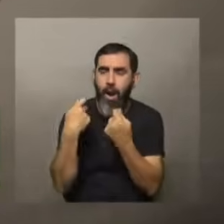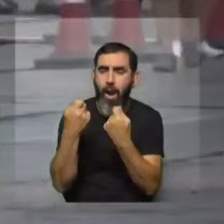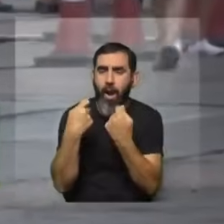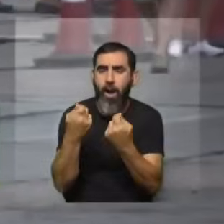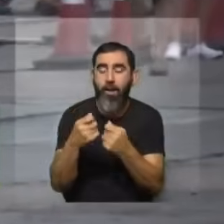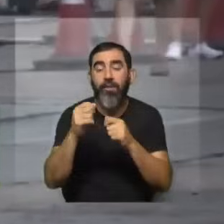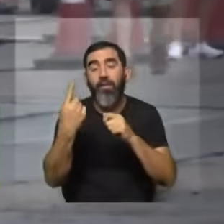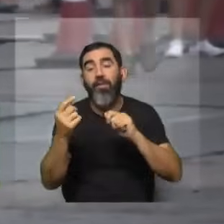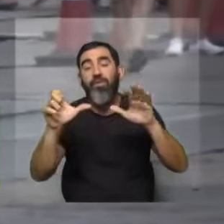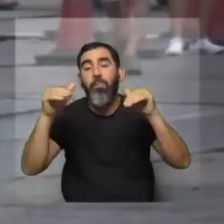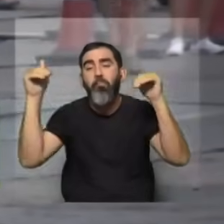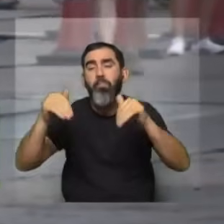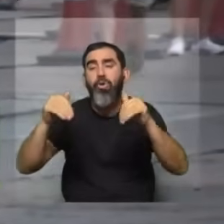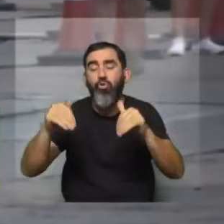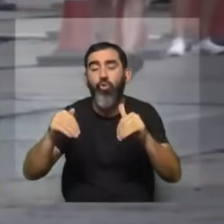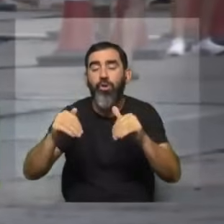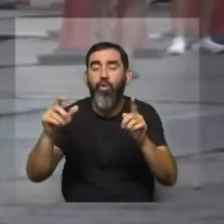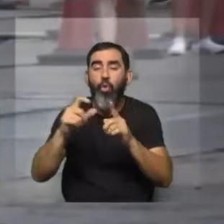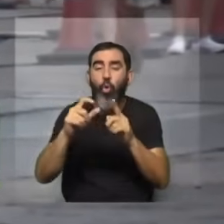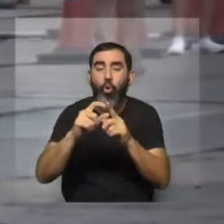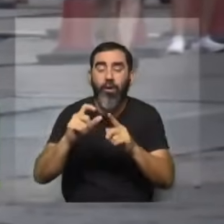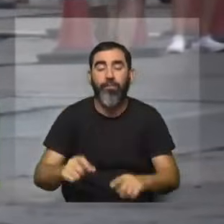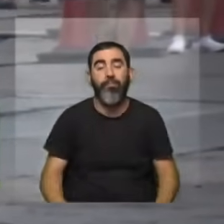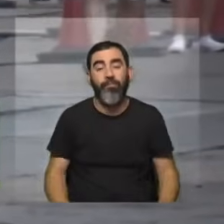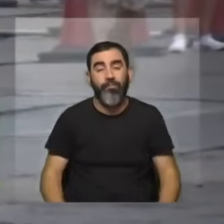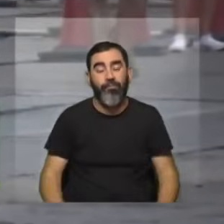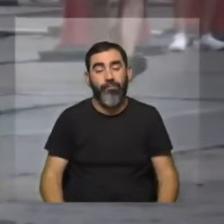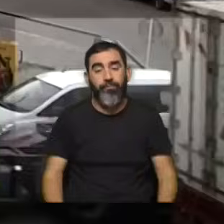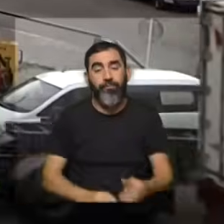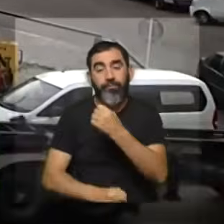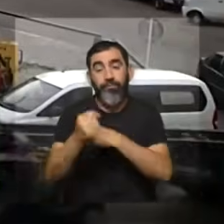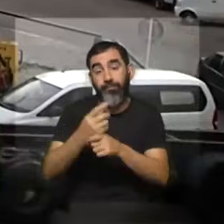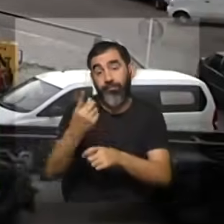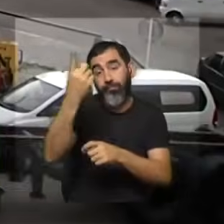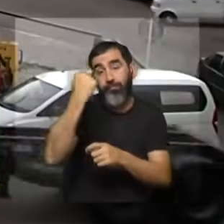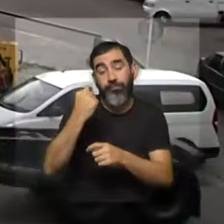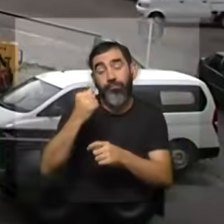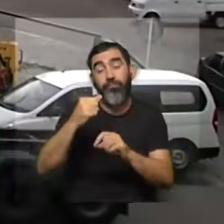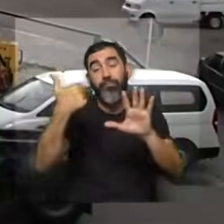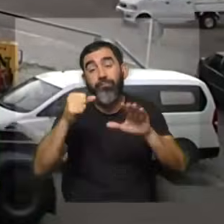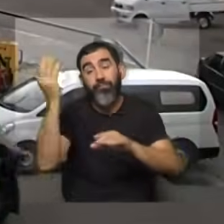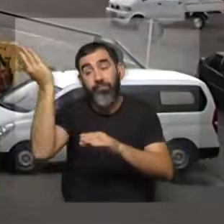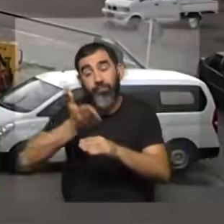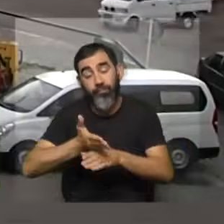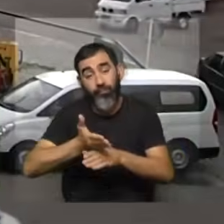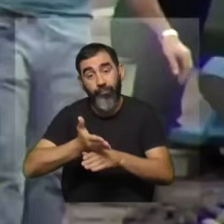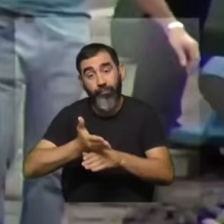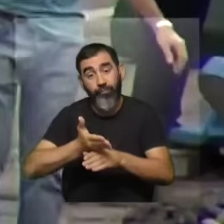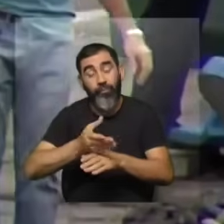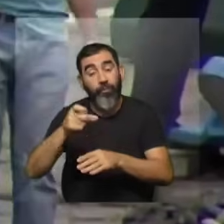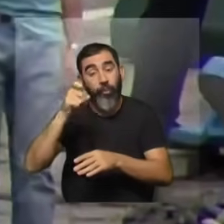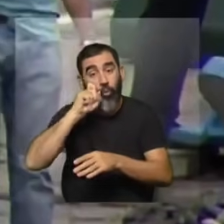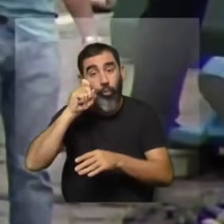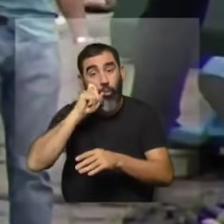Uruguay más de 16 millones de dólares. El año pasado el 60% de los turistas